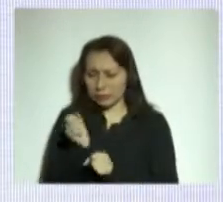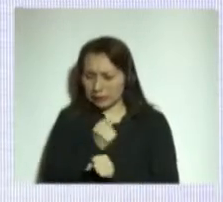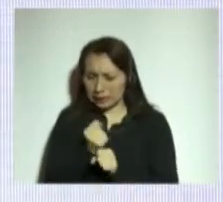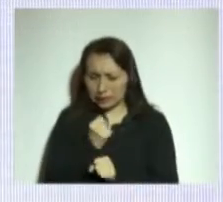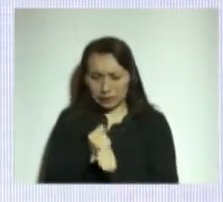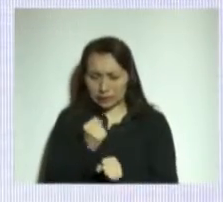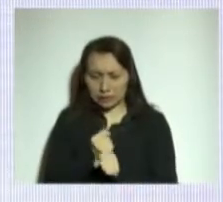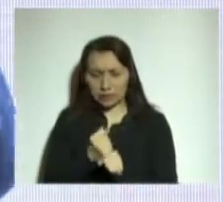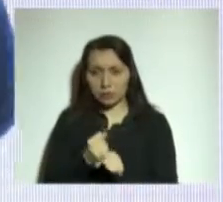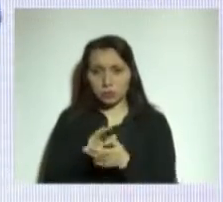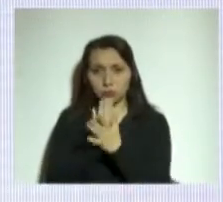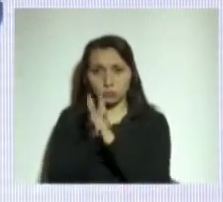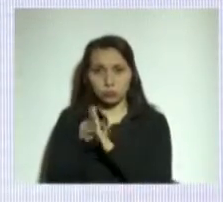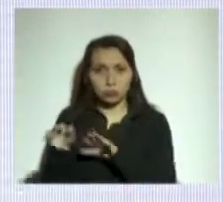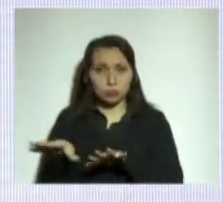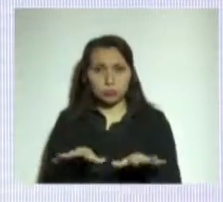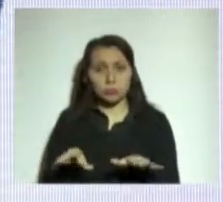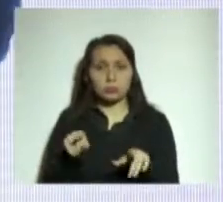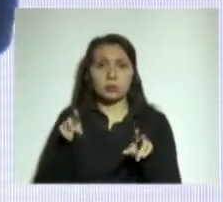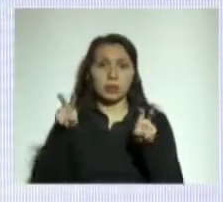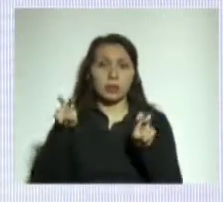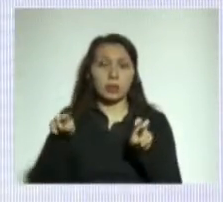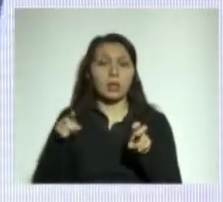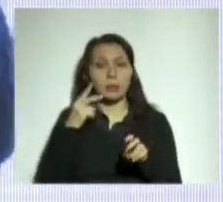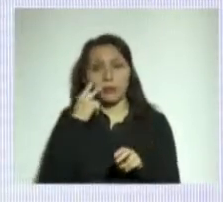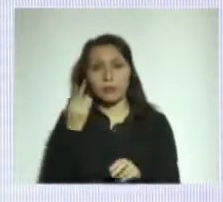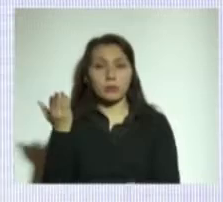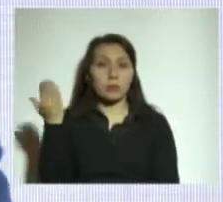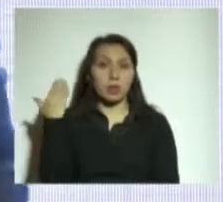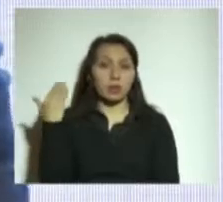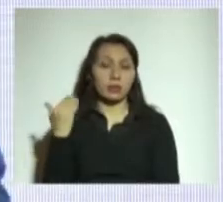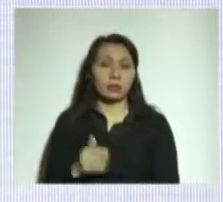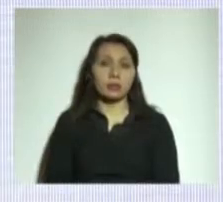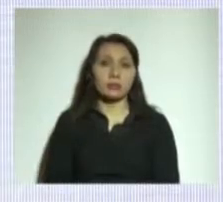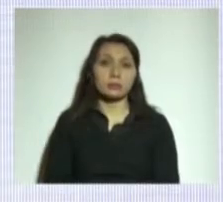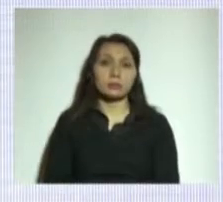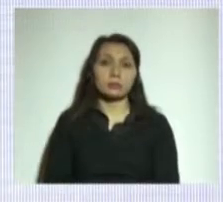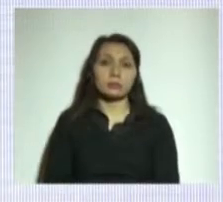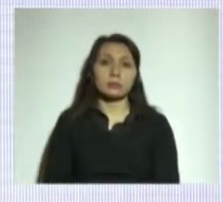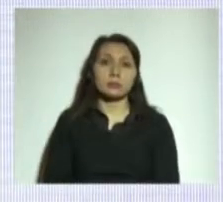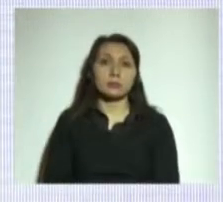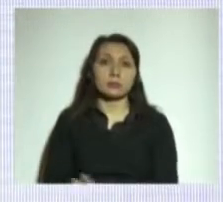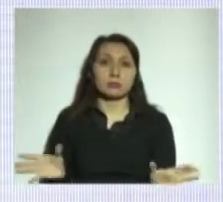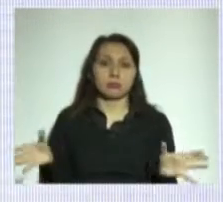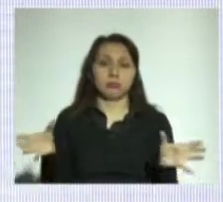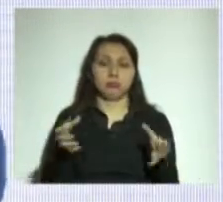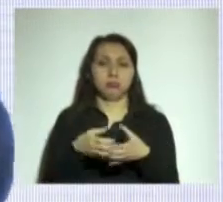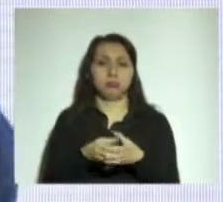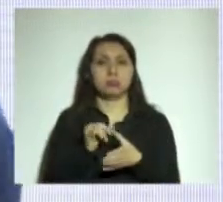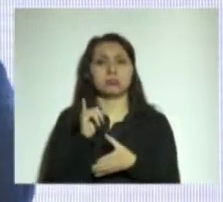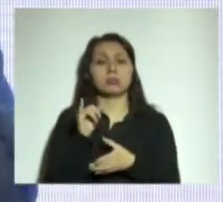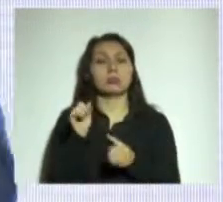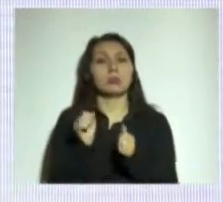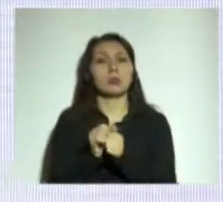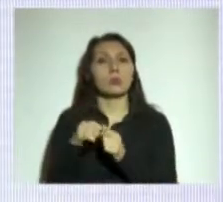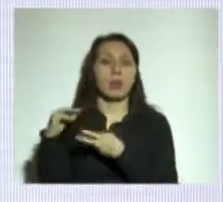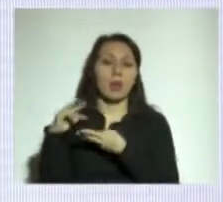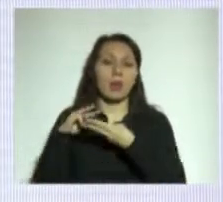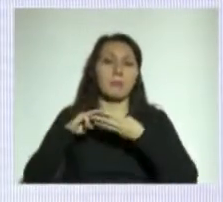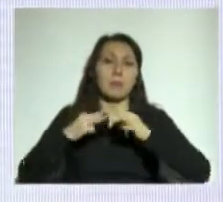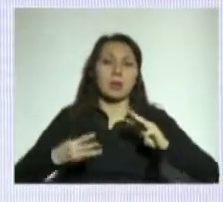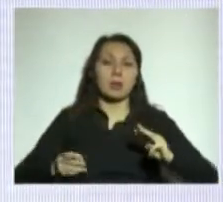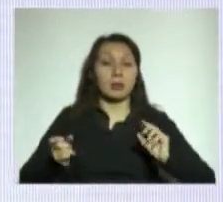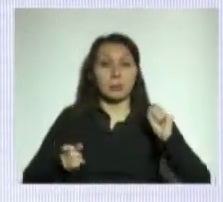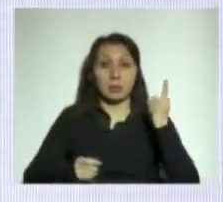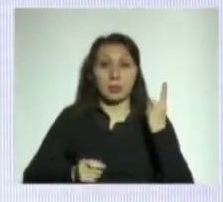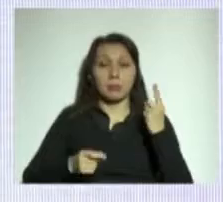entre todos los elementos de esa matriz que hemos visto antes, ¿no? Reunidos y con una metodología en la cual